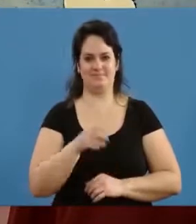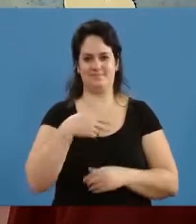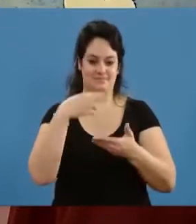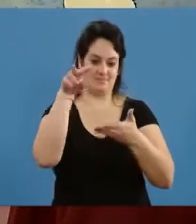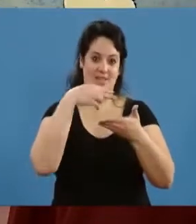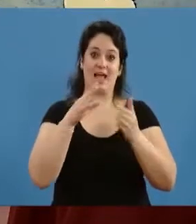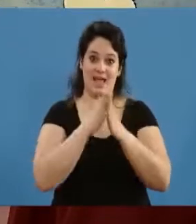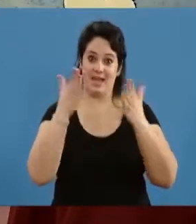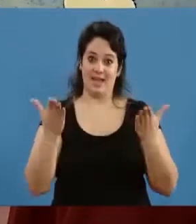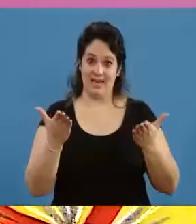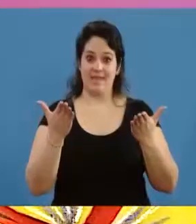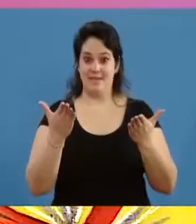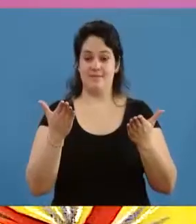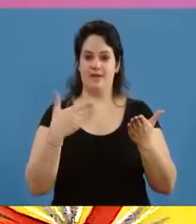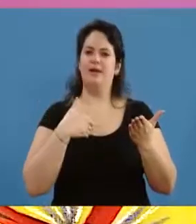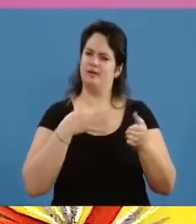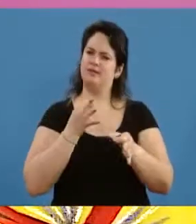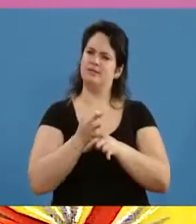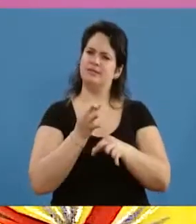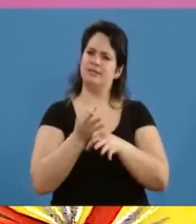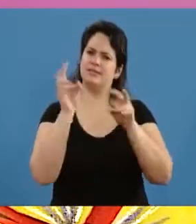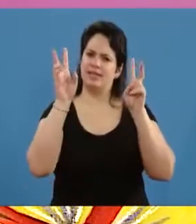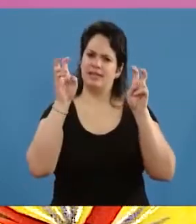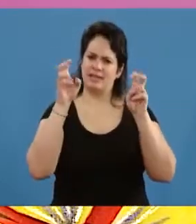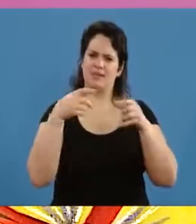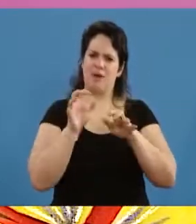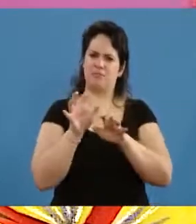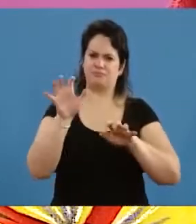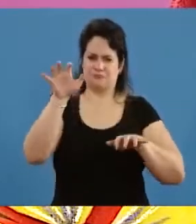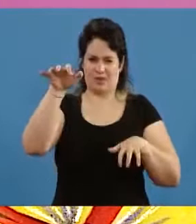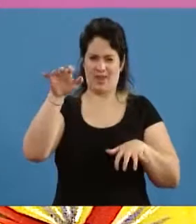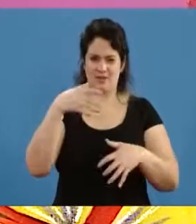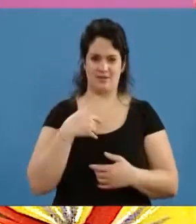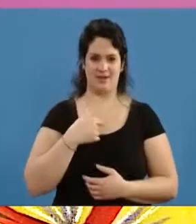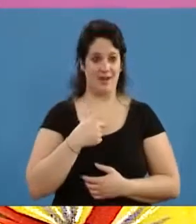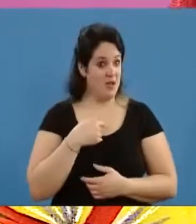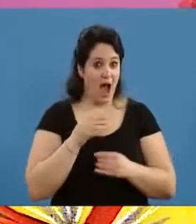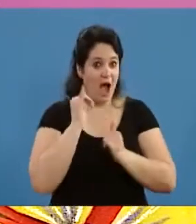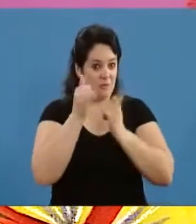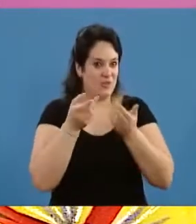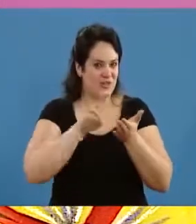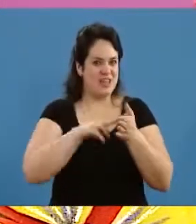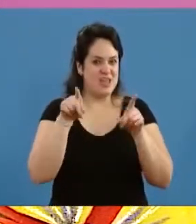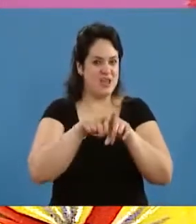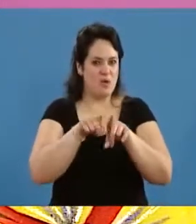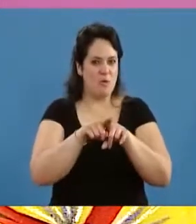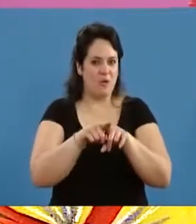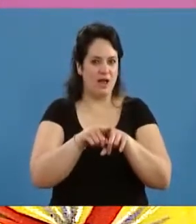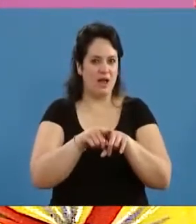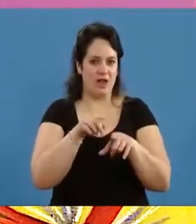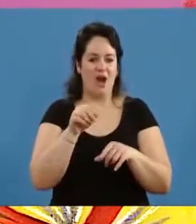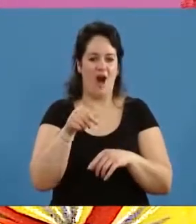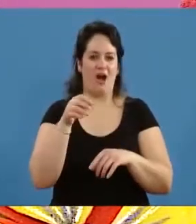algo del libro que nos enseña sobre los dinosaurios. ¿Otro cuentito como el cuento de Lucio